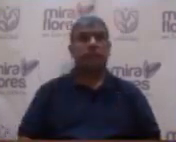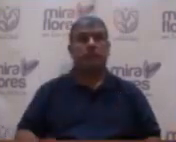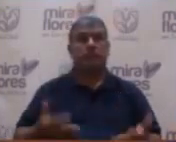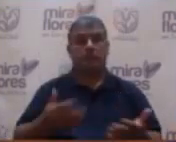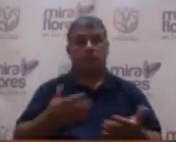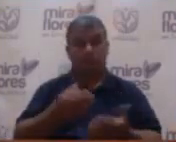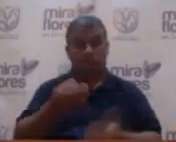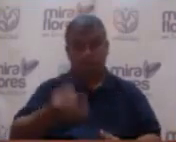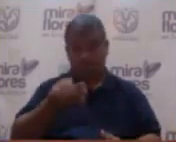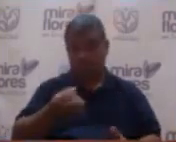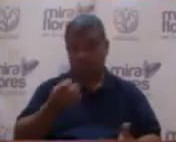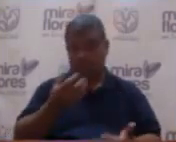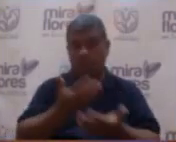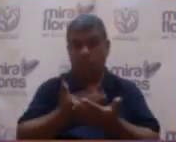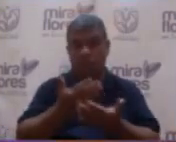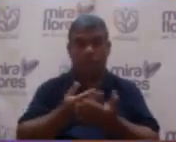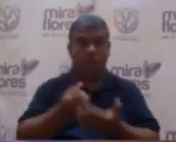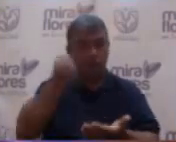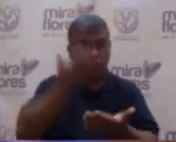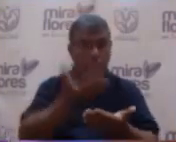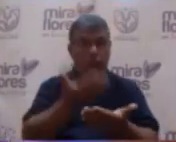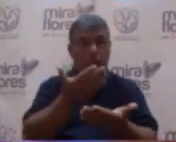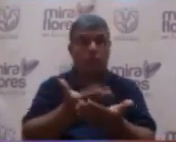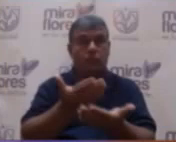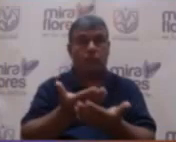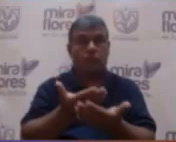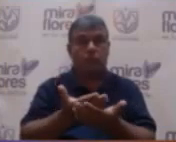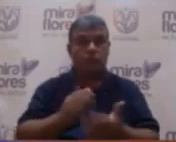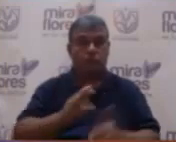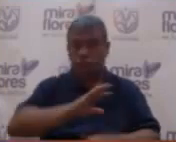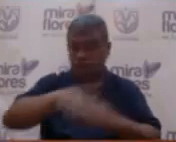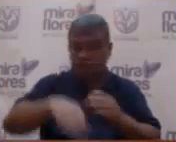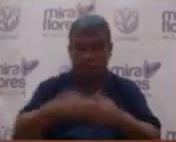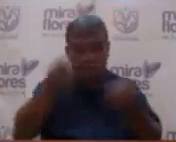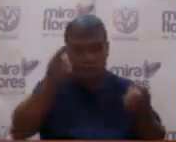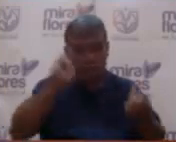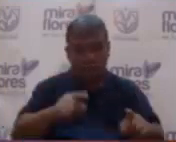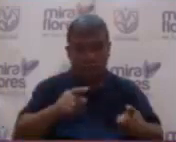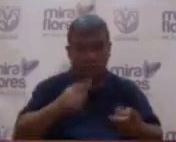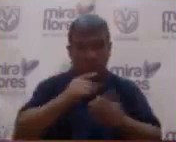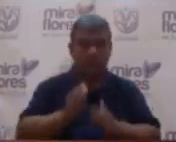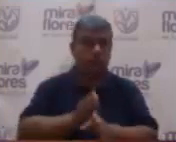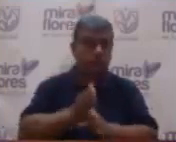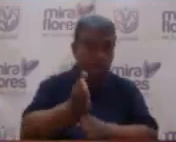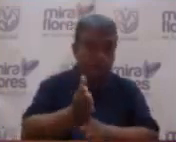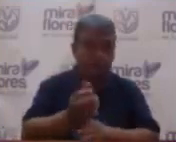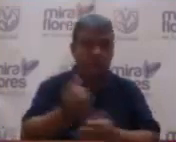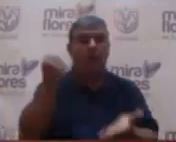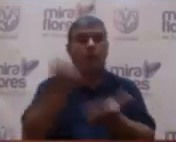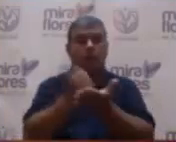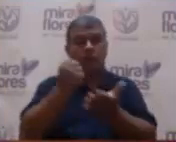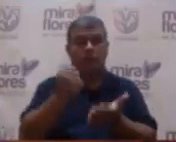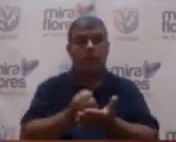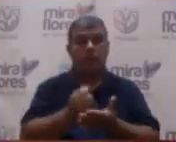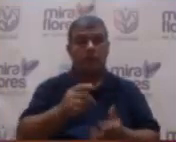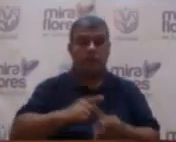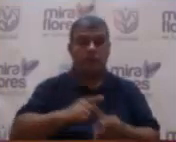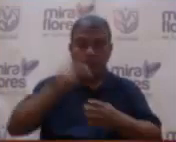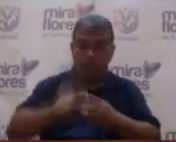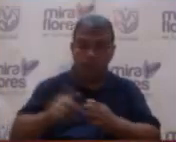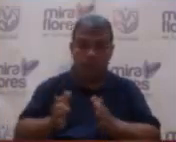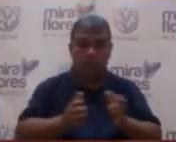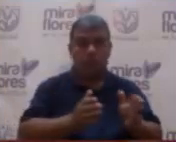Sin duda que es una muy buena propuesta y creo que todos estamos de acuerdo en esta línea de poder aprobar este